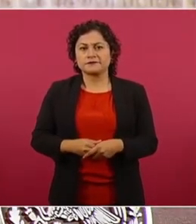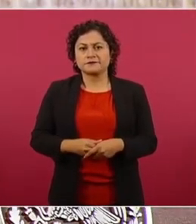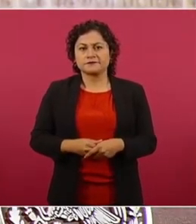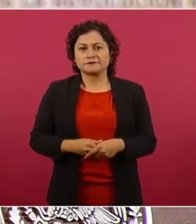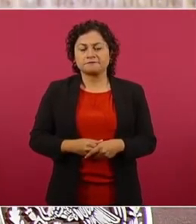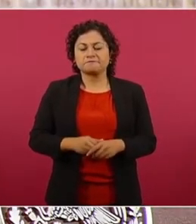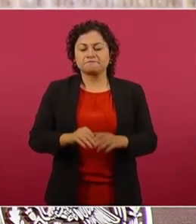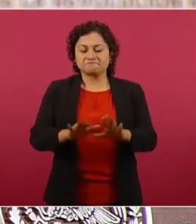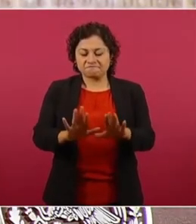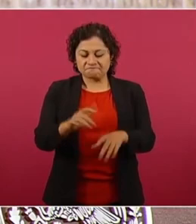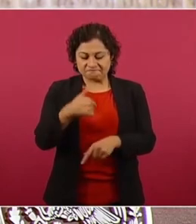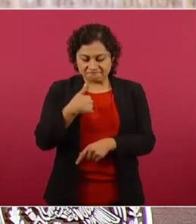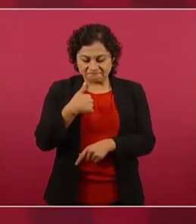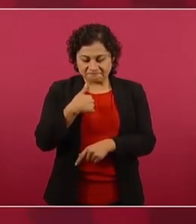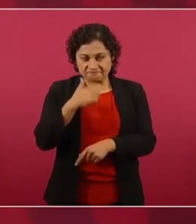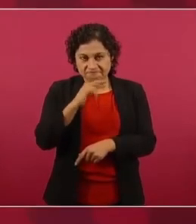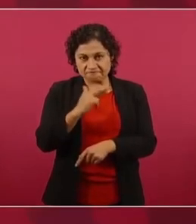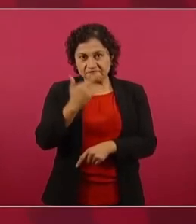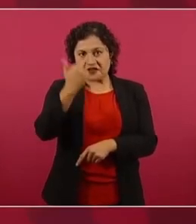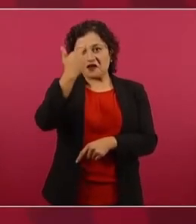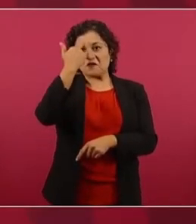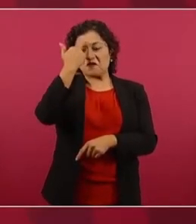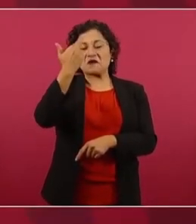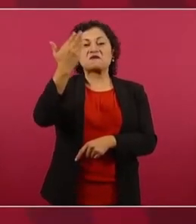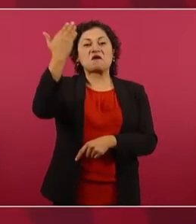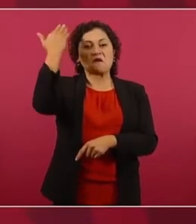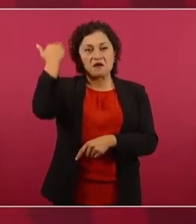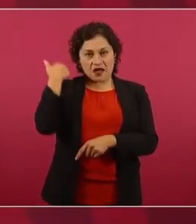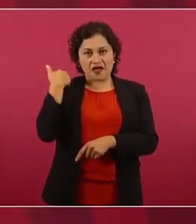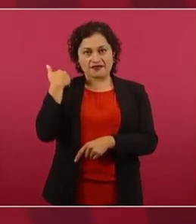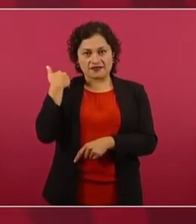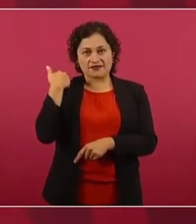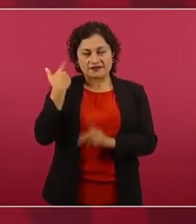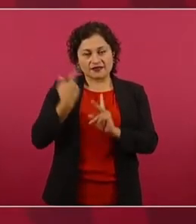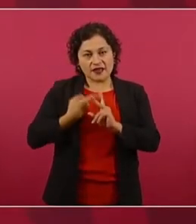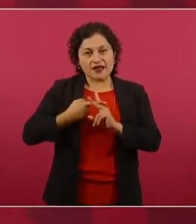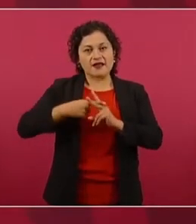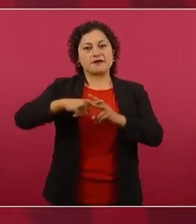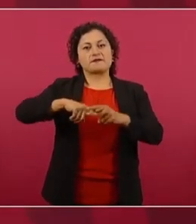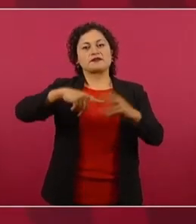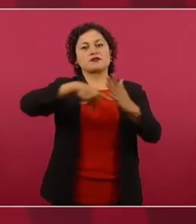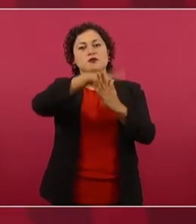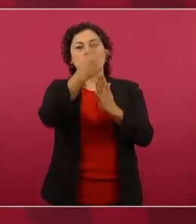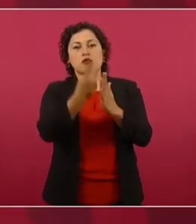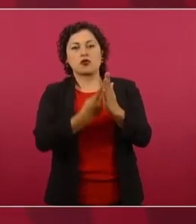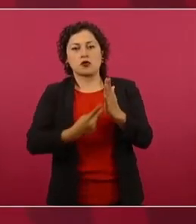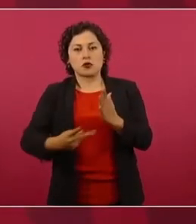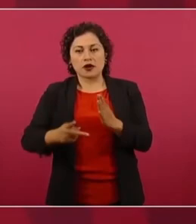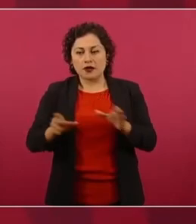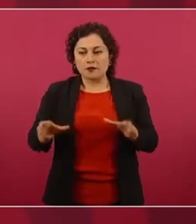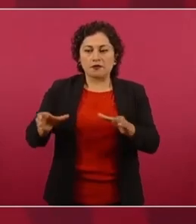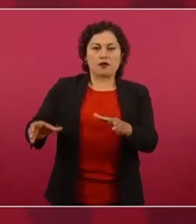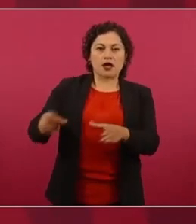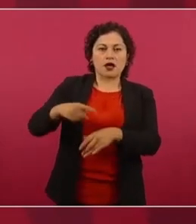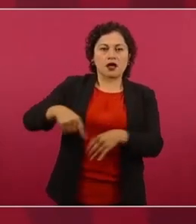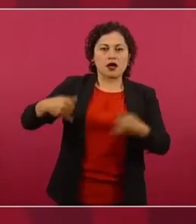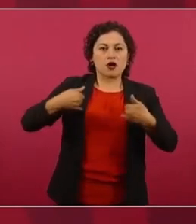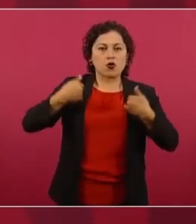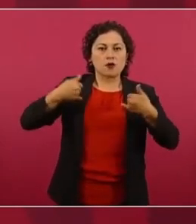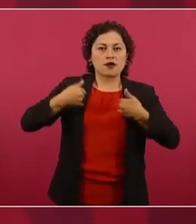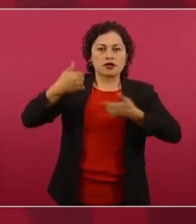Me acuerdo cuando empezamos con el programa de Jóvenes Construyendo el Futuro, unos jóvenes